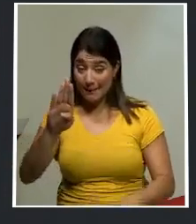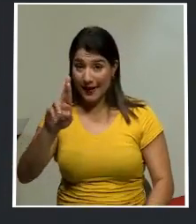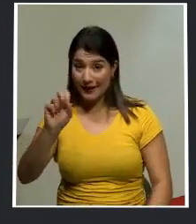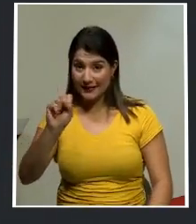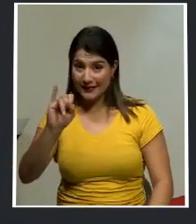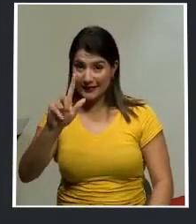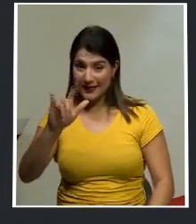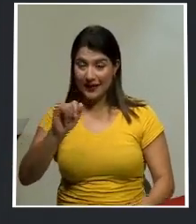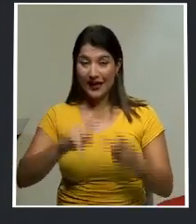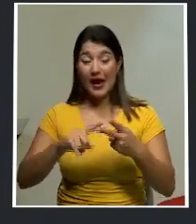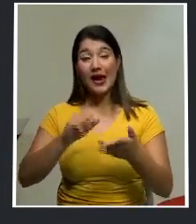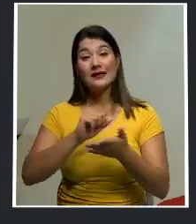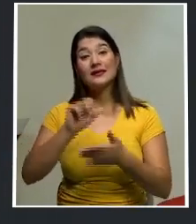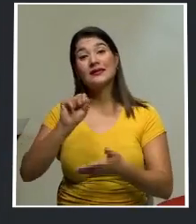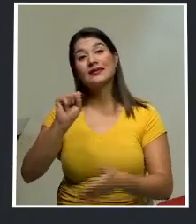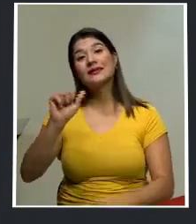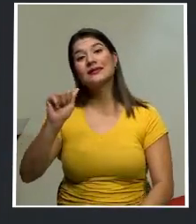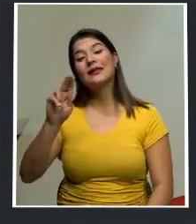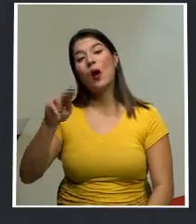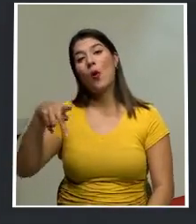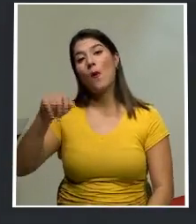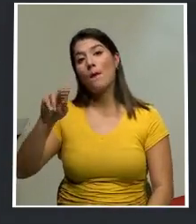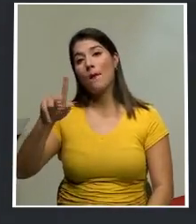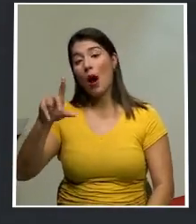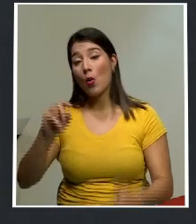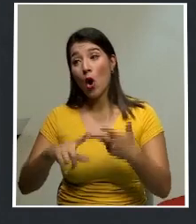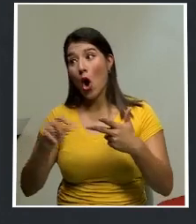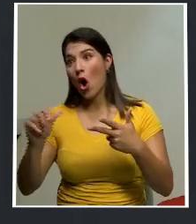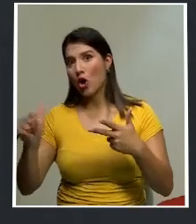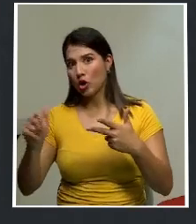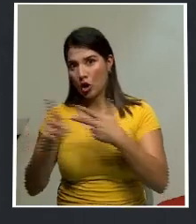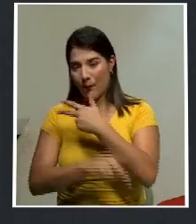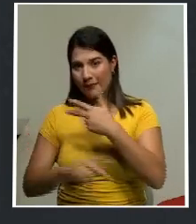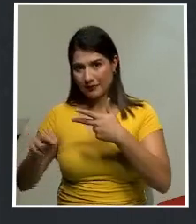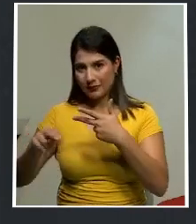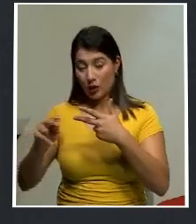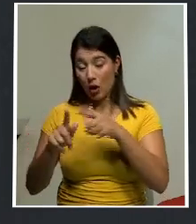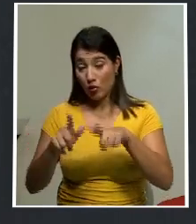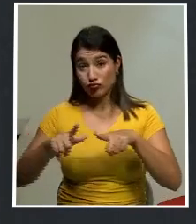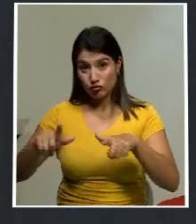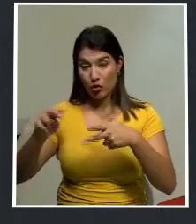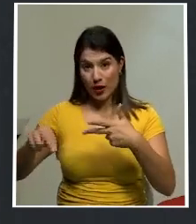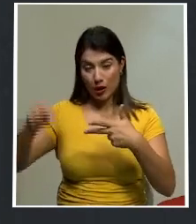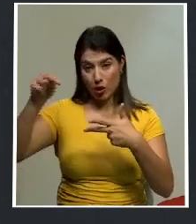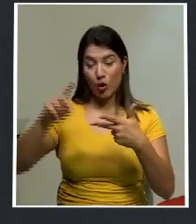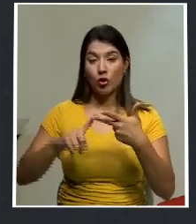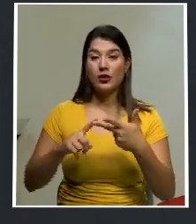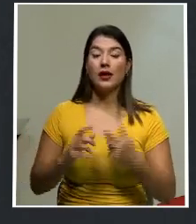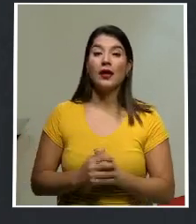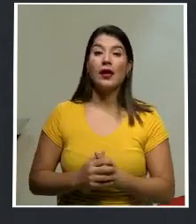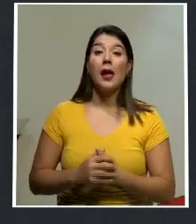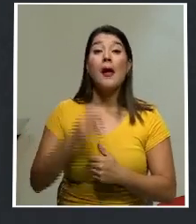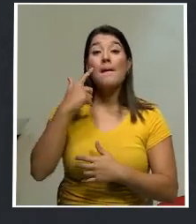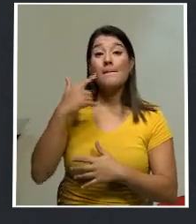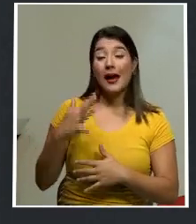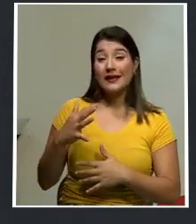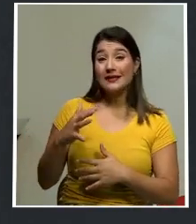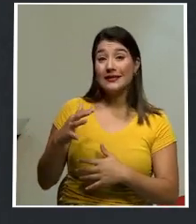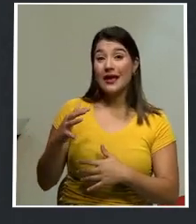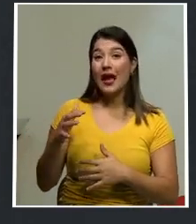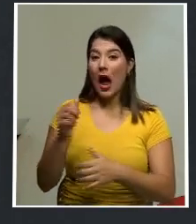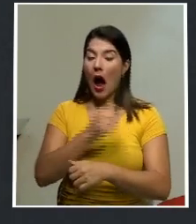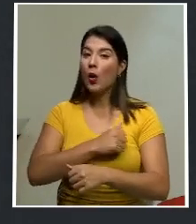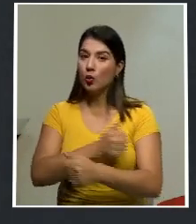en el estado de Pará, al norte del país, tras identificar un grave esquema criminal de carácter transnacional en el cual estarían